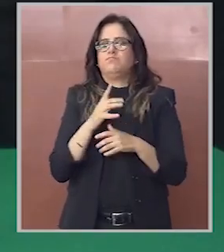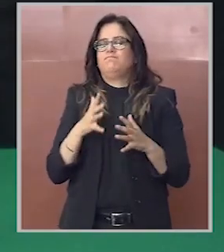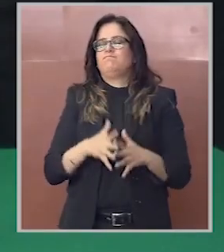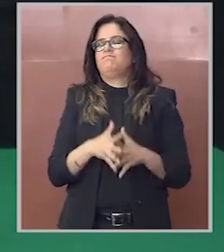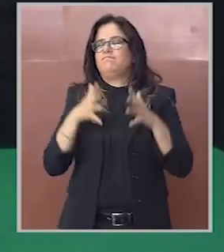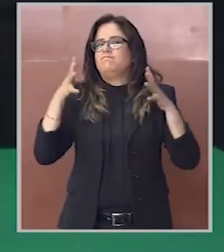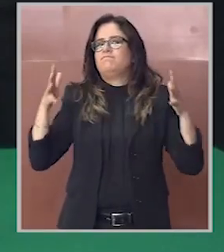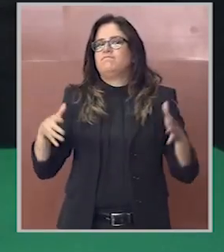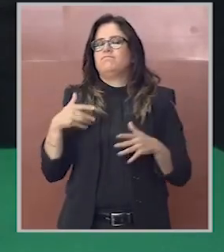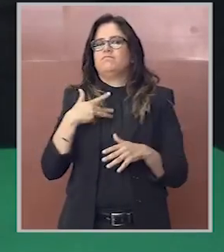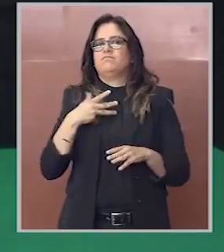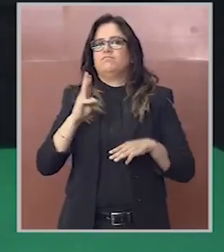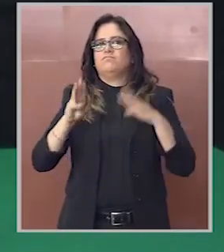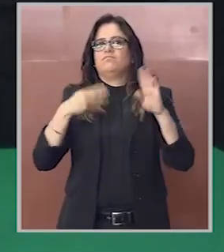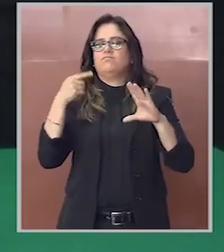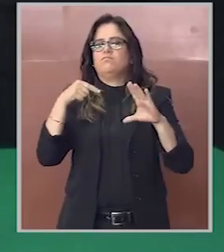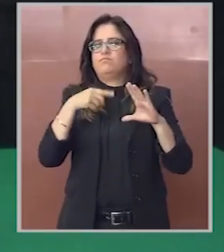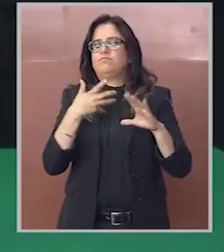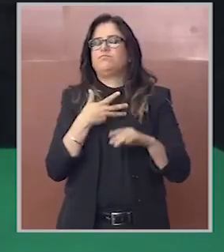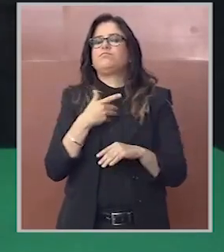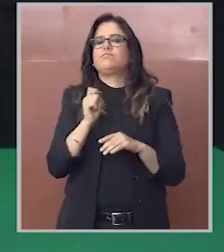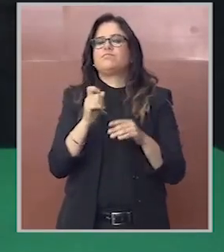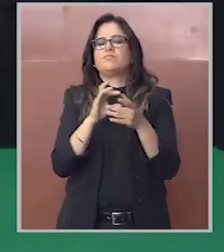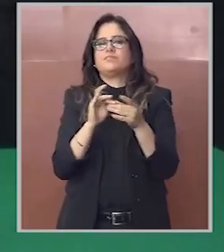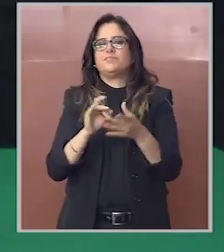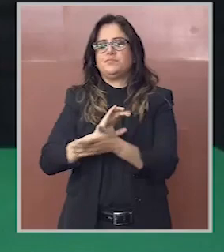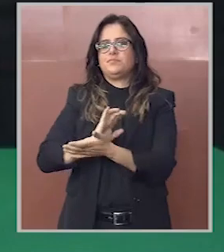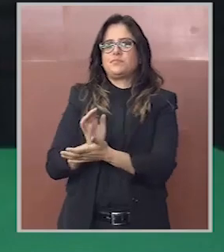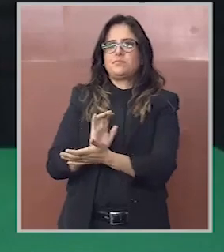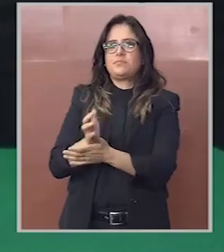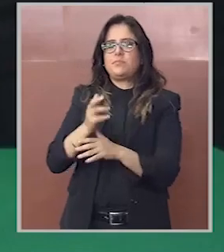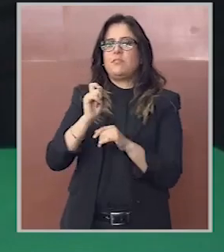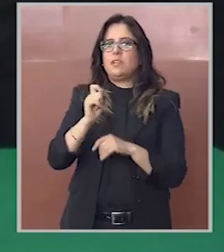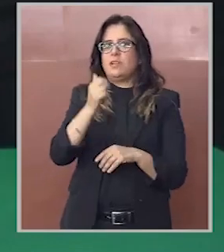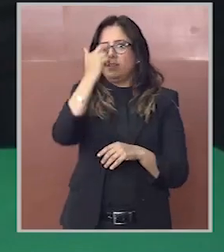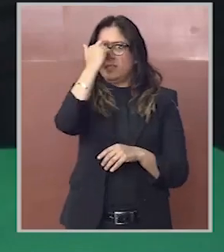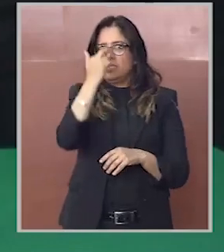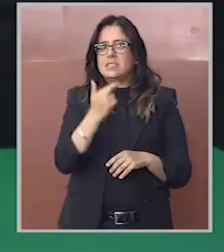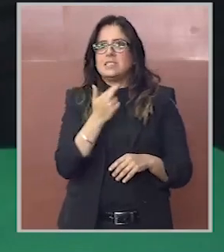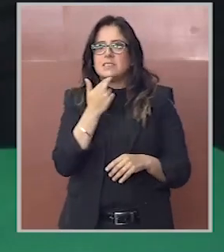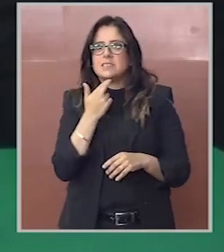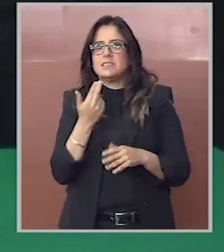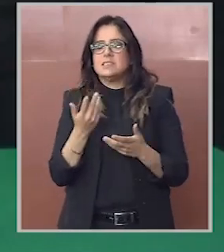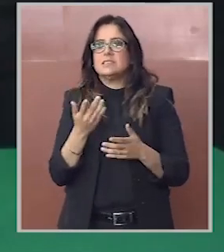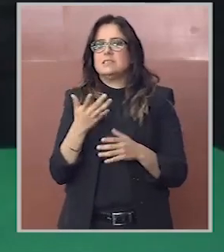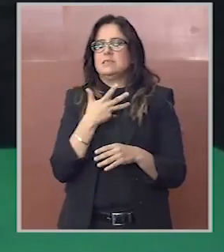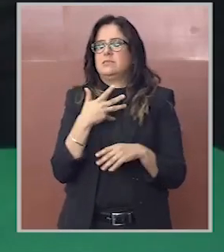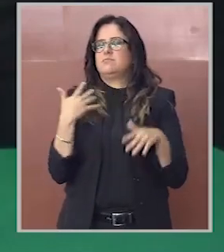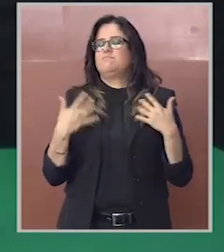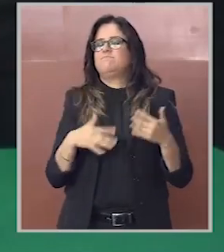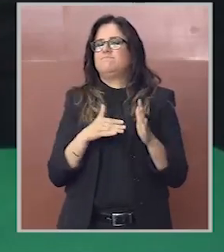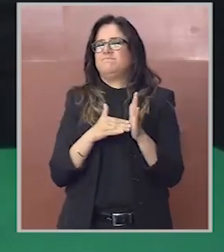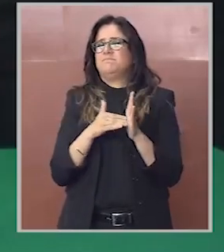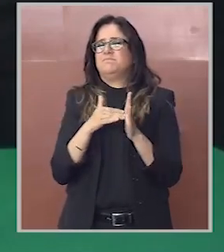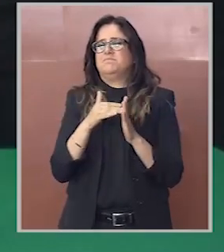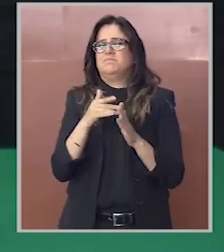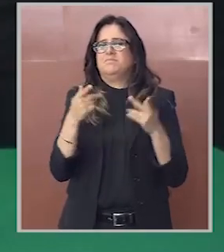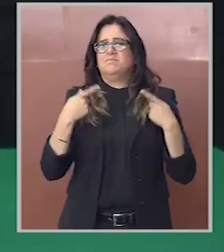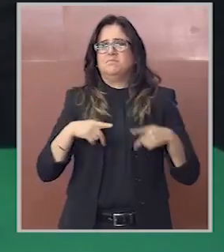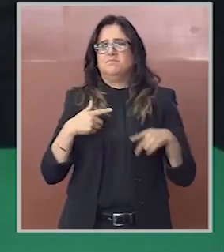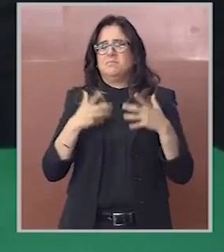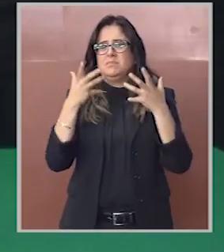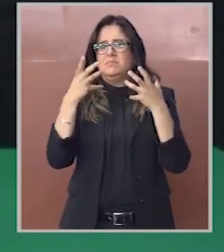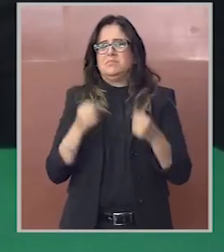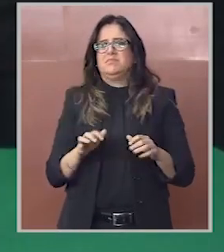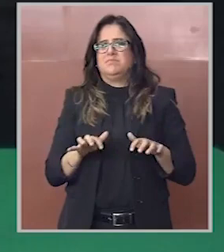de discriminación racial estamos hablando de millones de personas que se sienten y que están seriamente afectadas